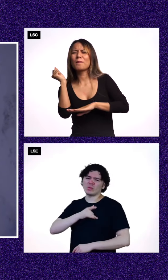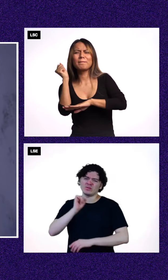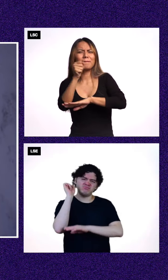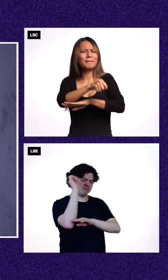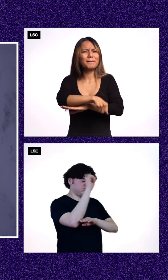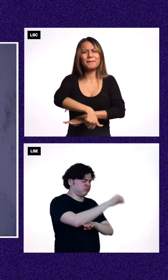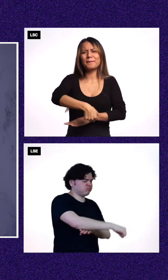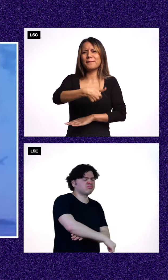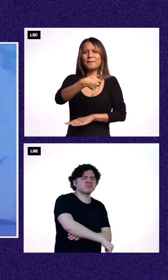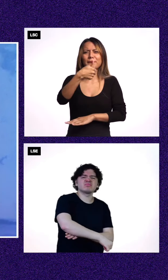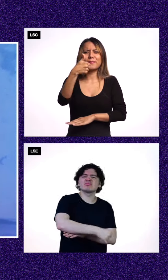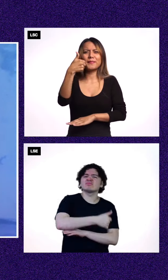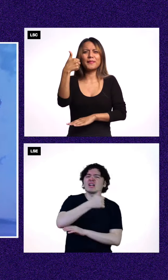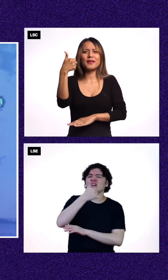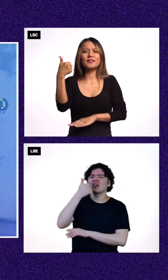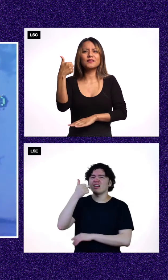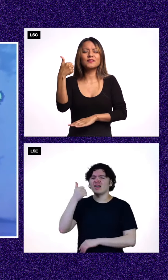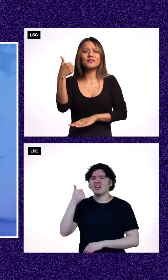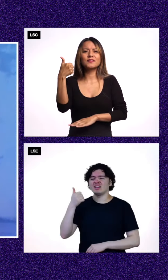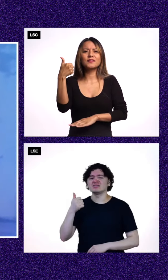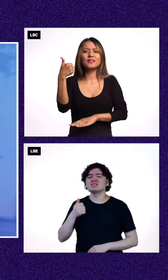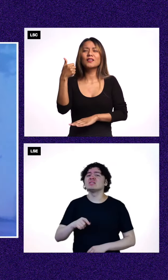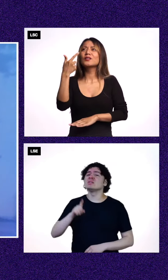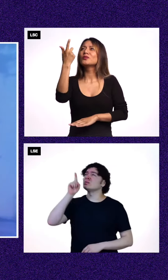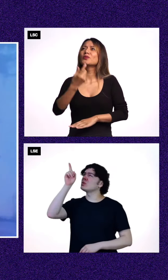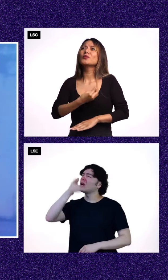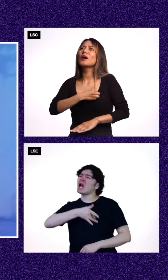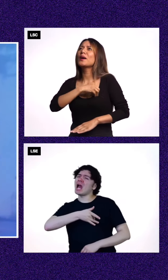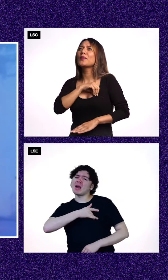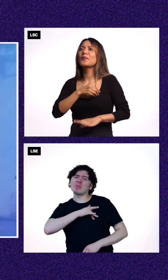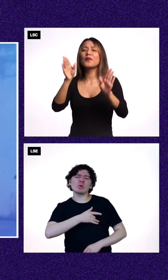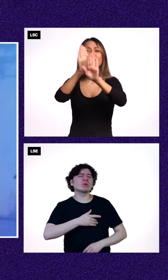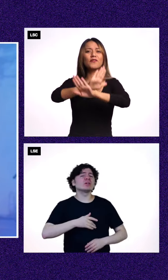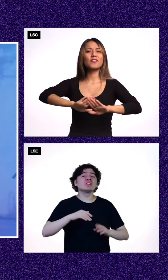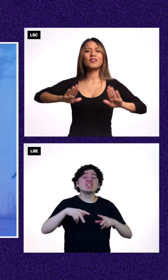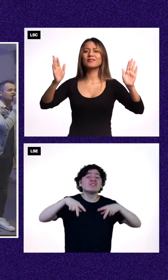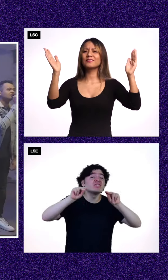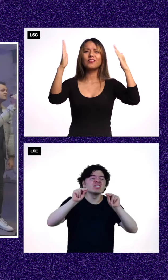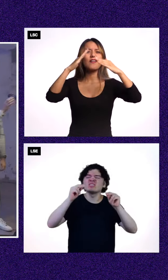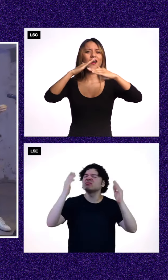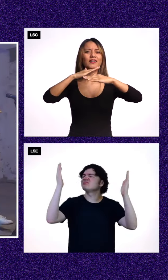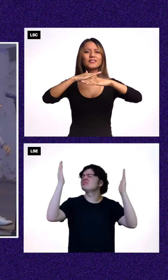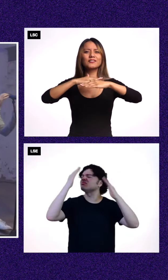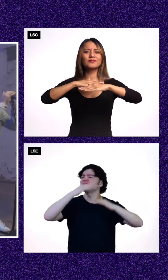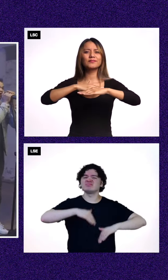Amor no tiene fin.